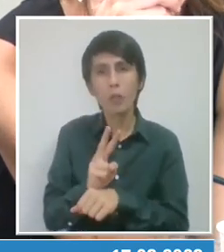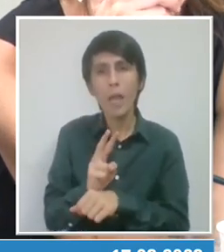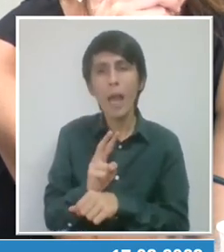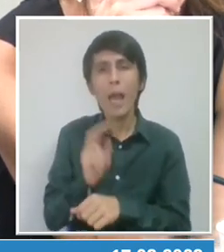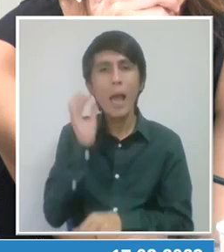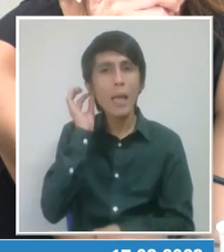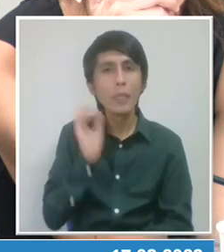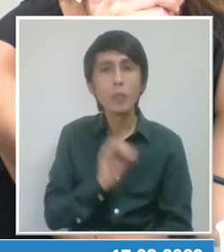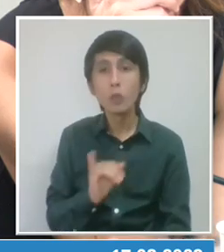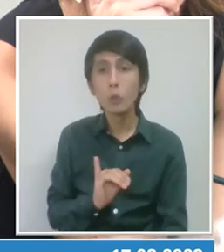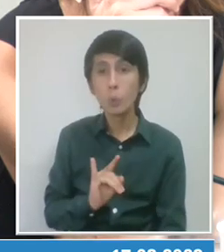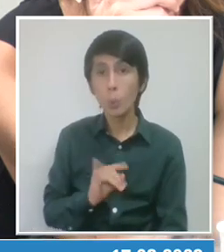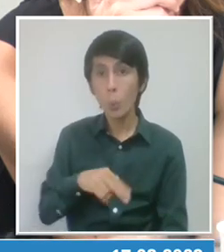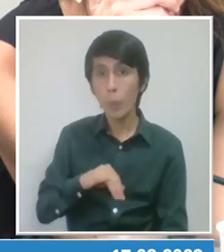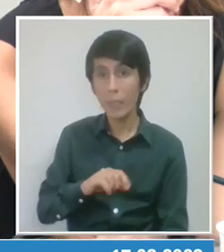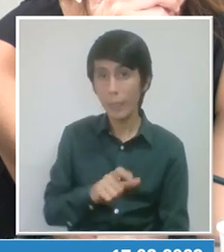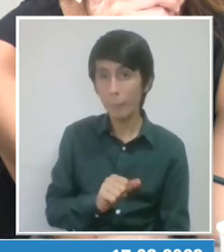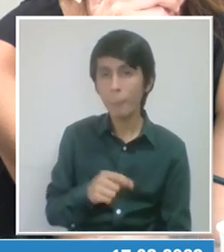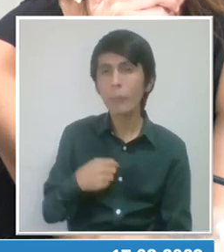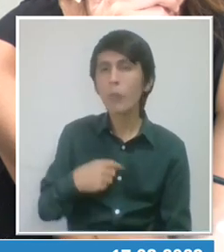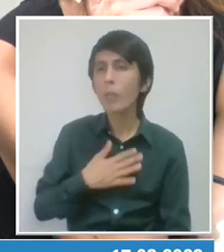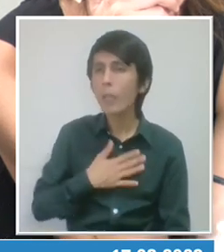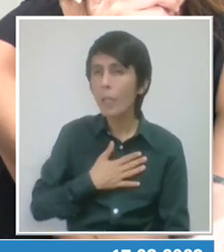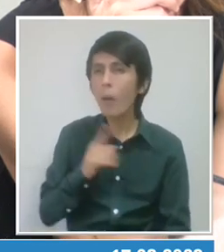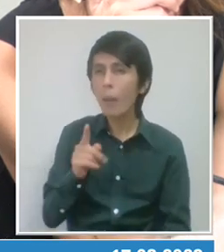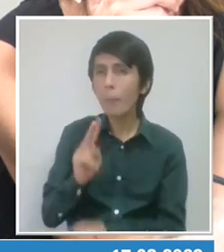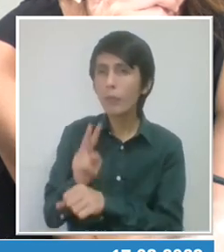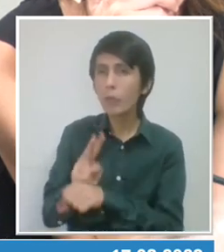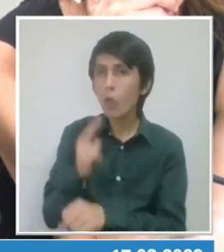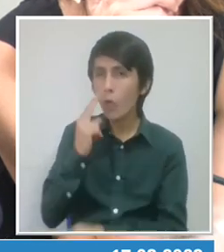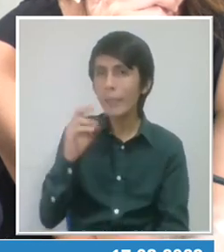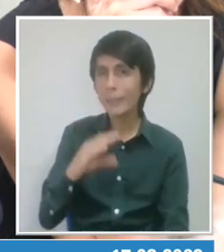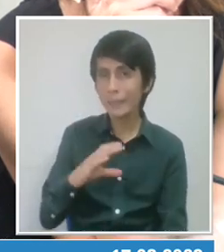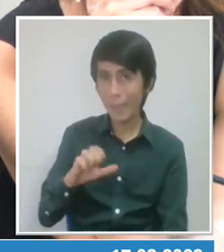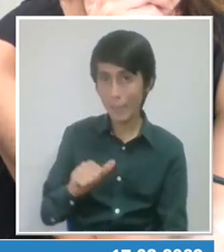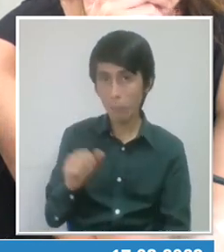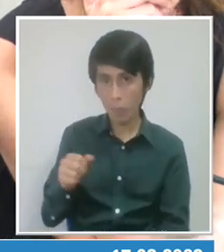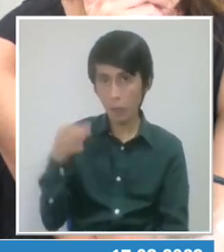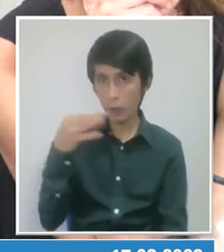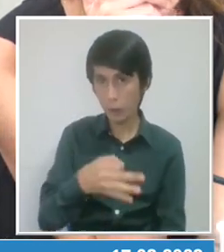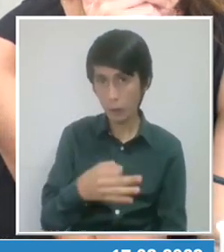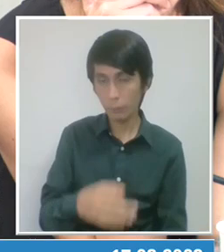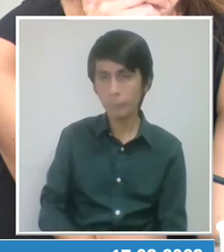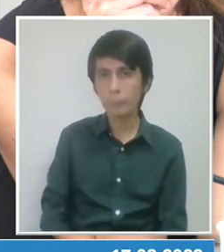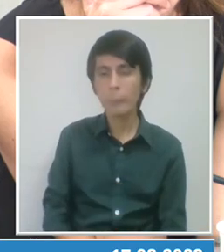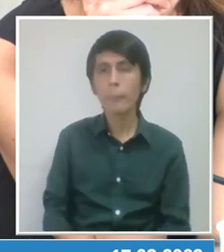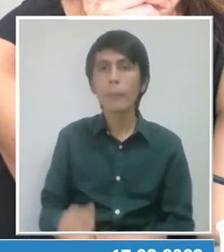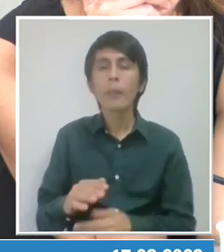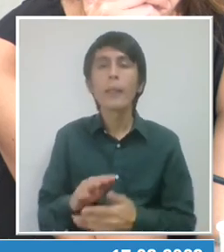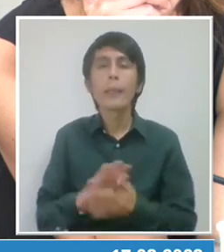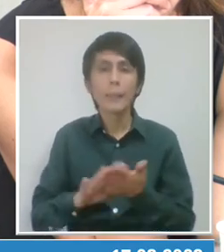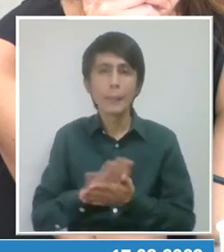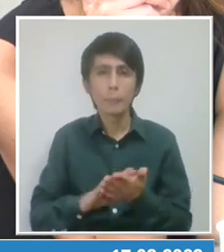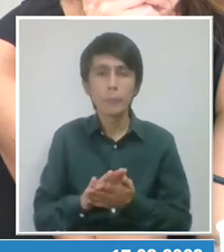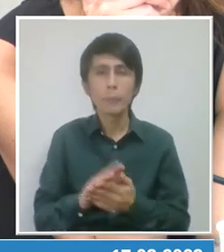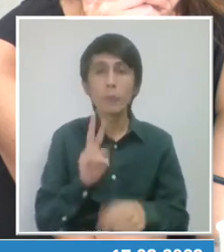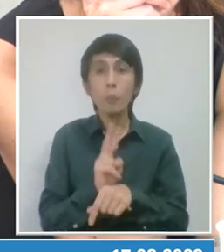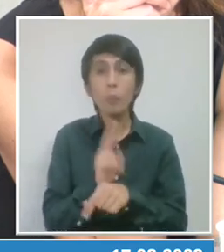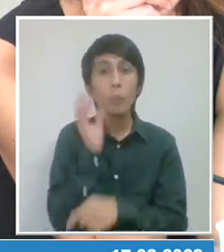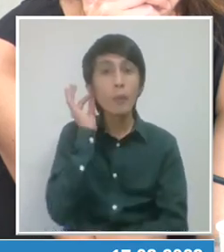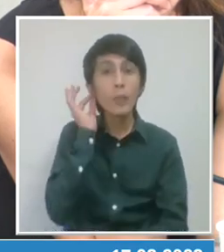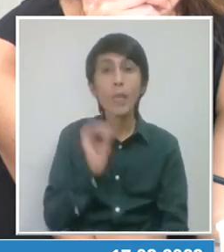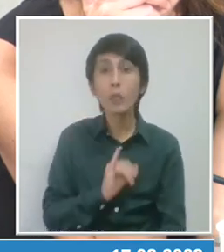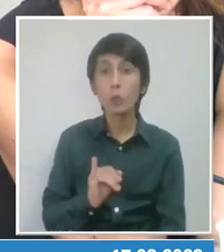que el profesor Zea se refiriera a ella, cuando la profesora Zúñiga dice que solo el Estado puede orientar el bien común,